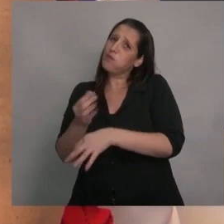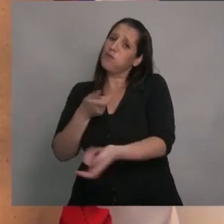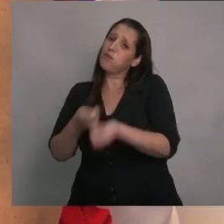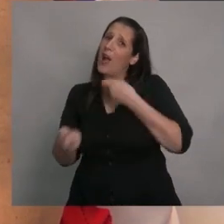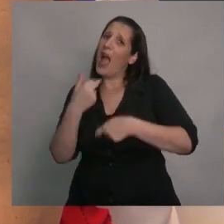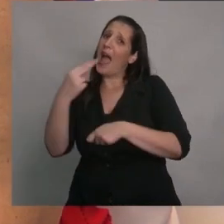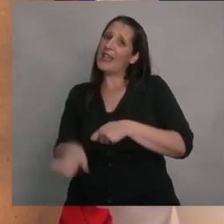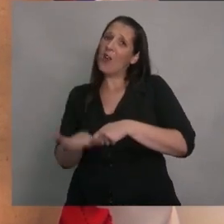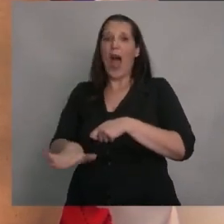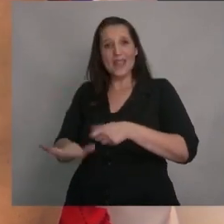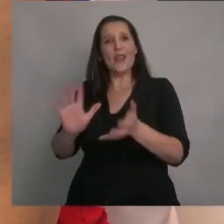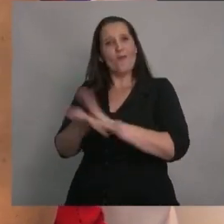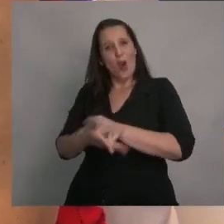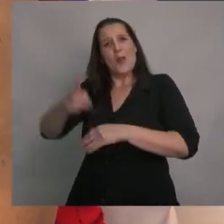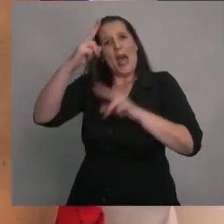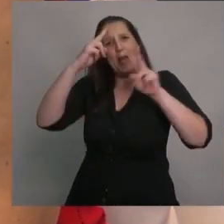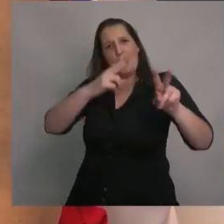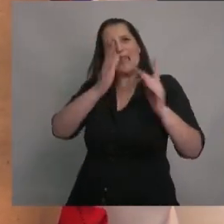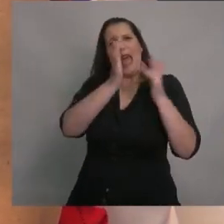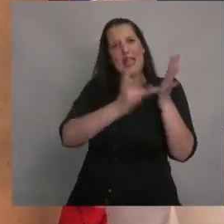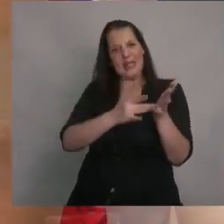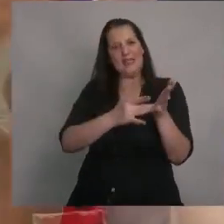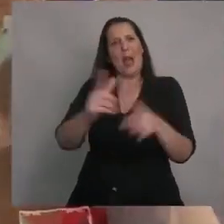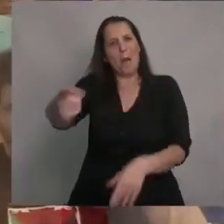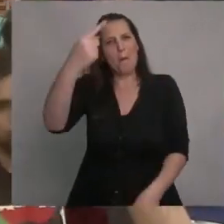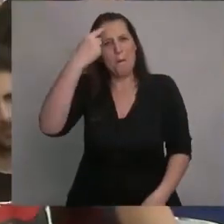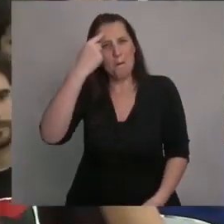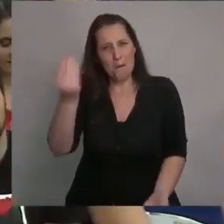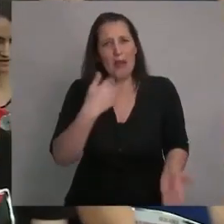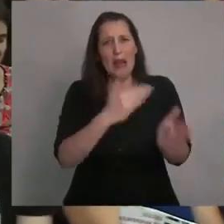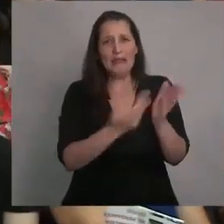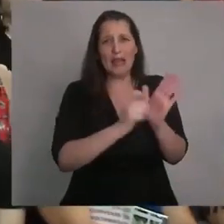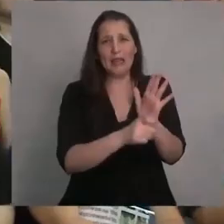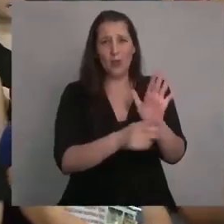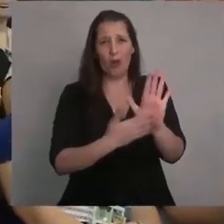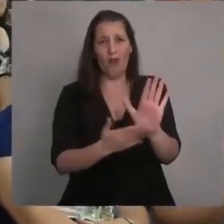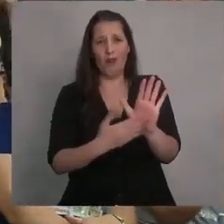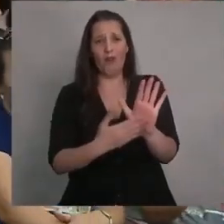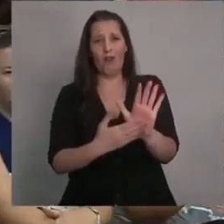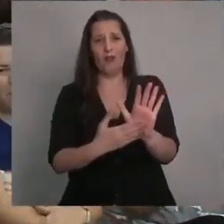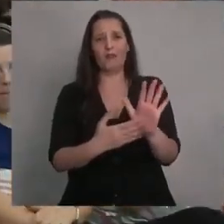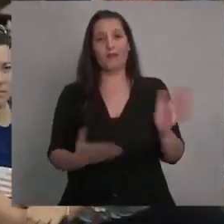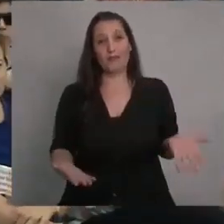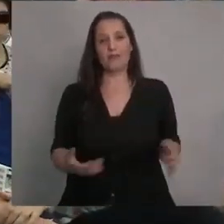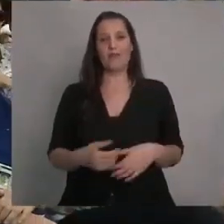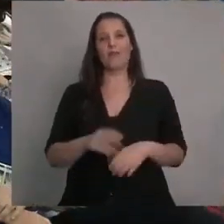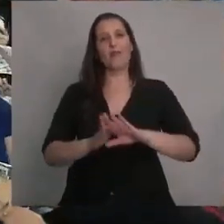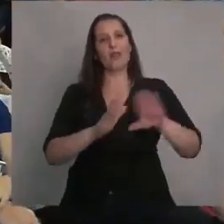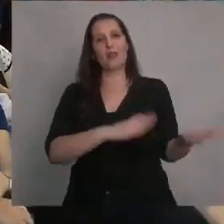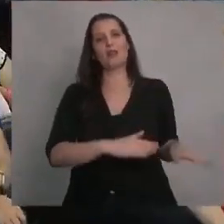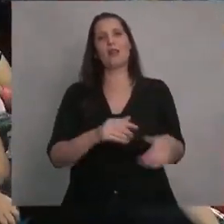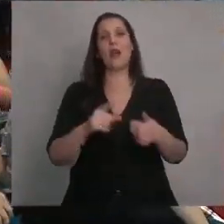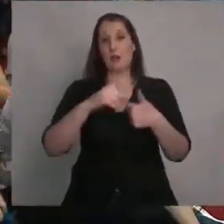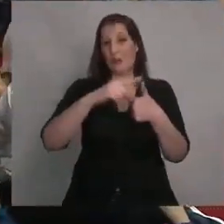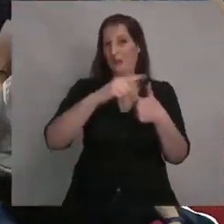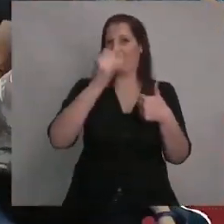forma de servir a la iglesia de Jesucristo. Si ustedes piensan, está todo escrito aquí. Por otra parte, 1 y 2, o sea, el